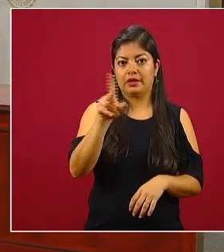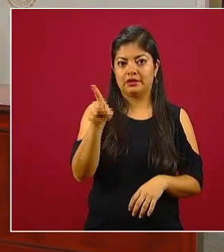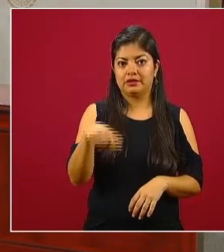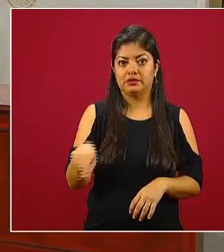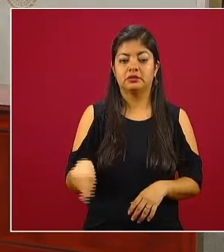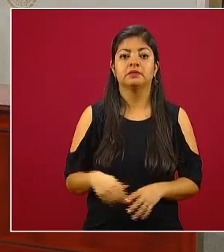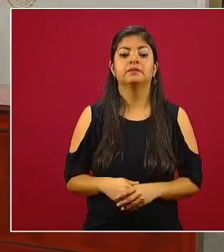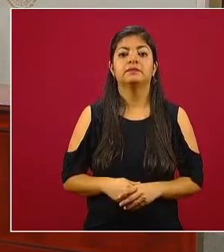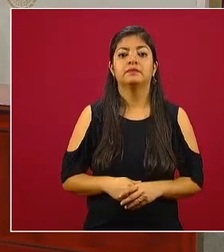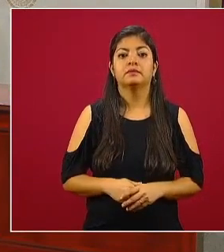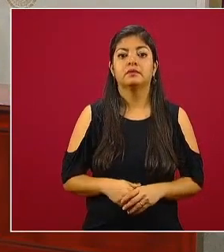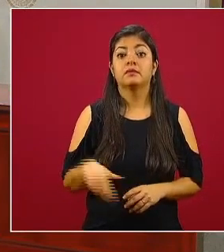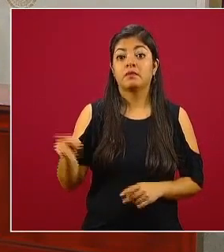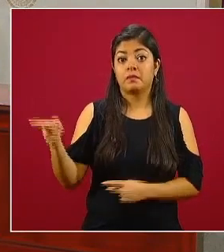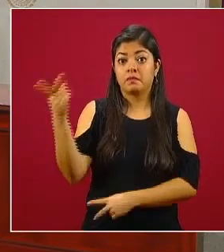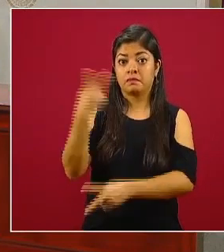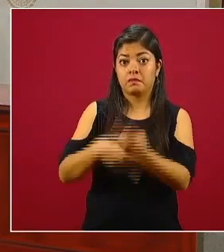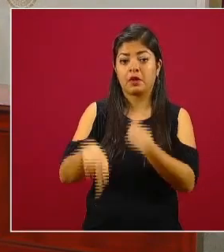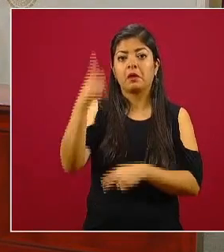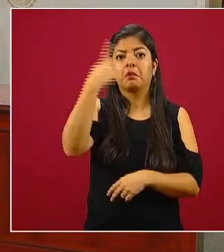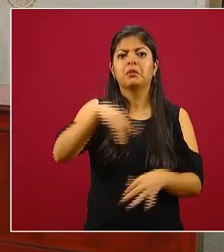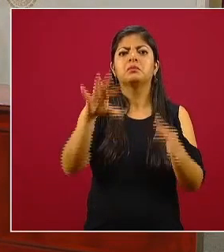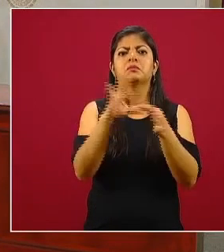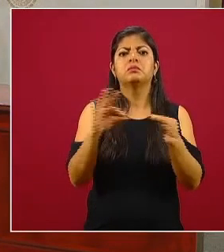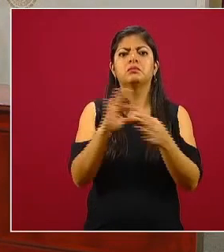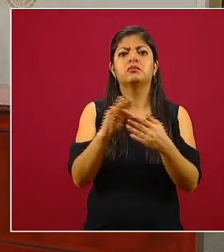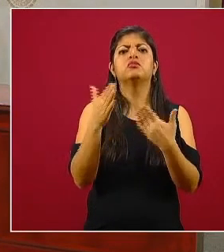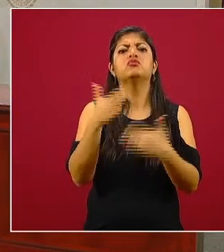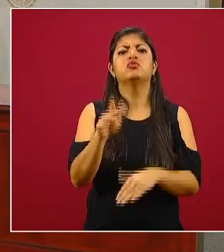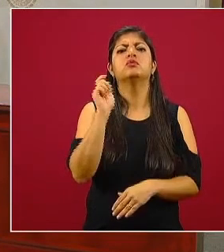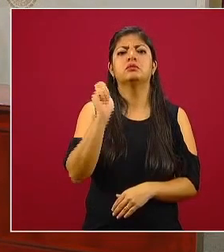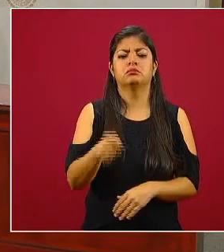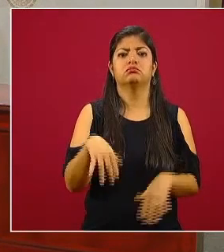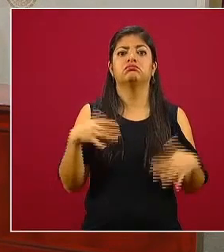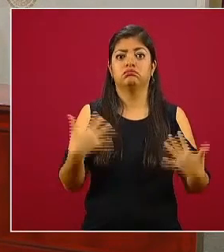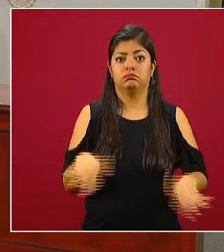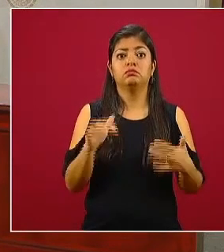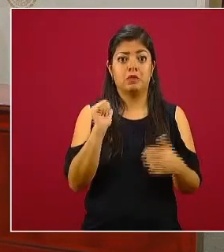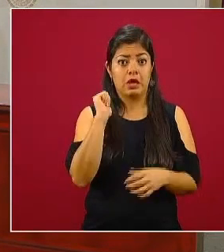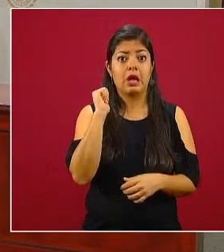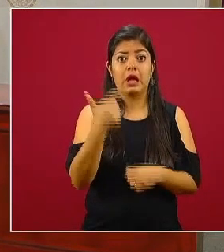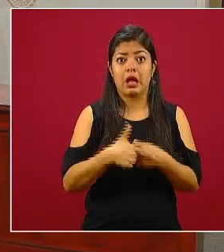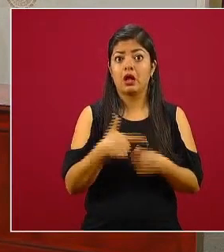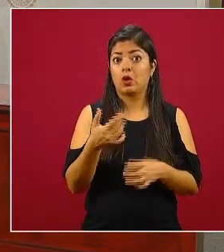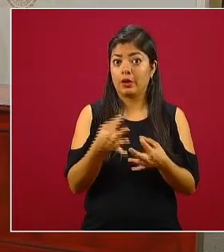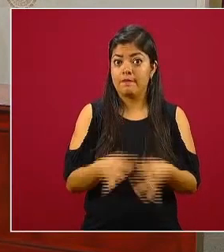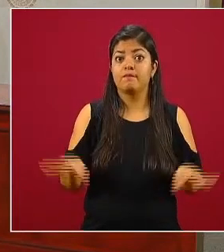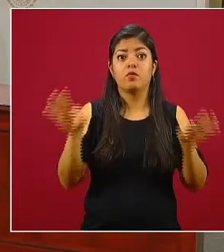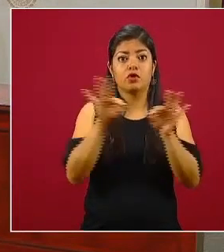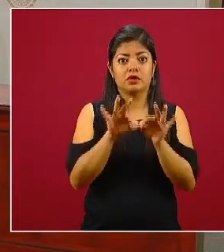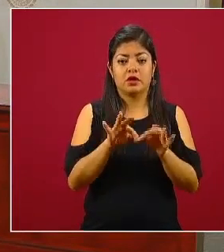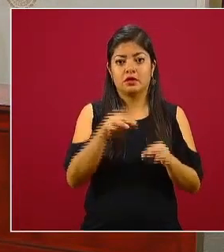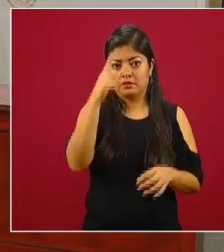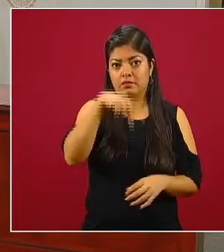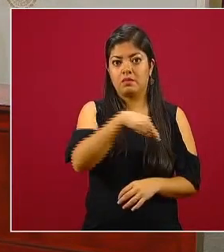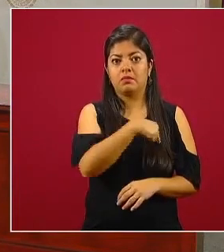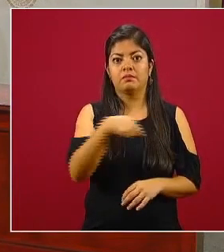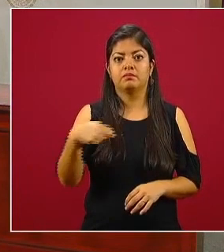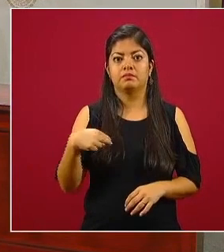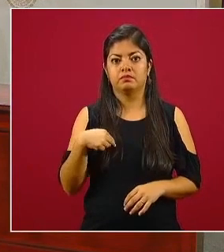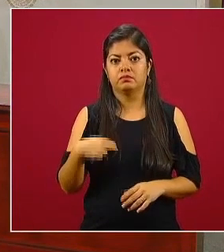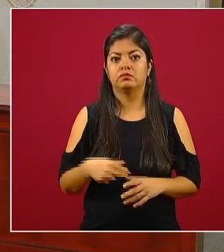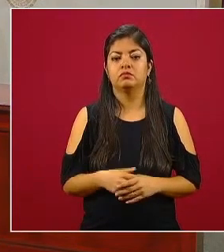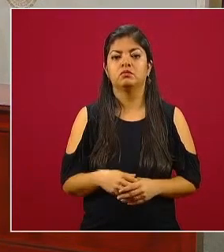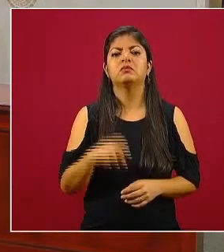y vienen para comentar sobre algo que ha sido extraordinariamente importante para nosotras y